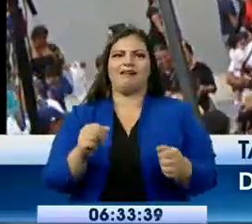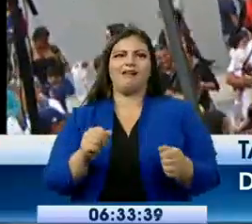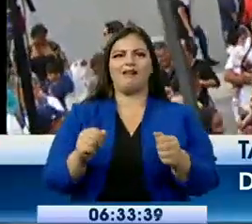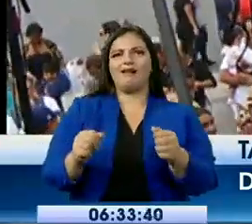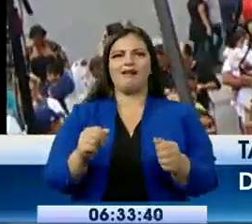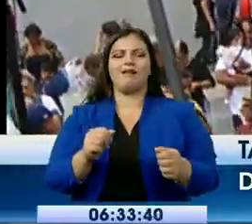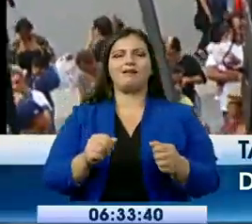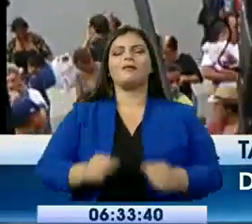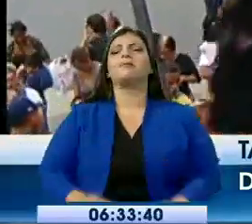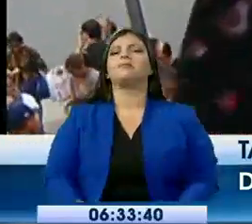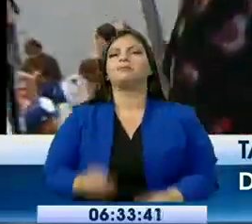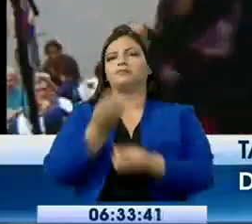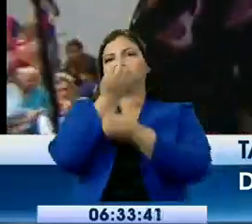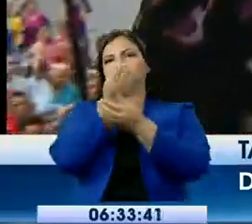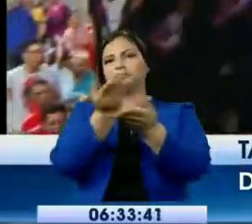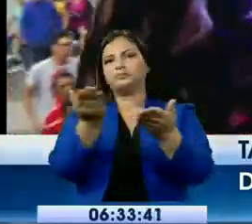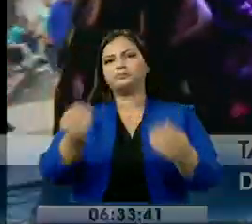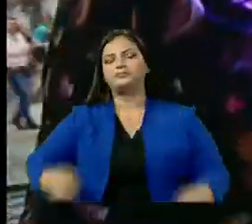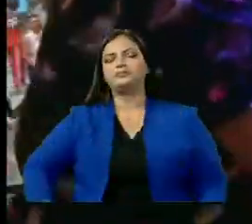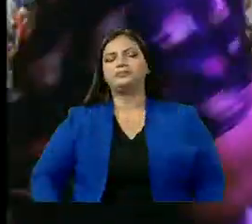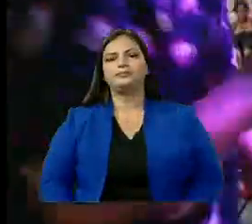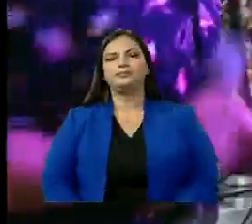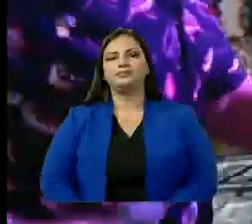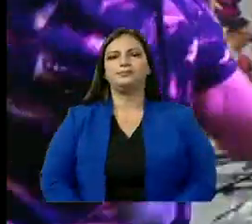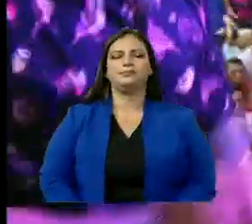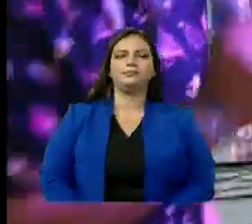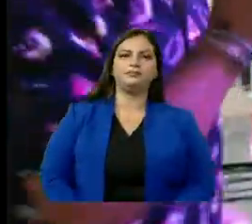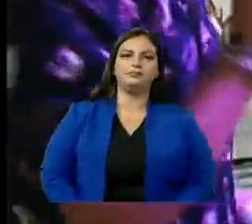ojos. Informó Ítalo Ruiz.